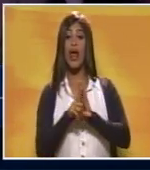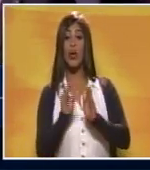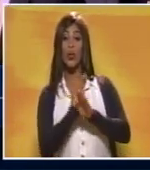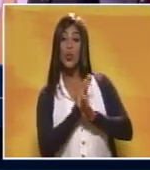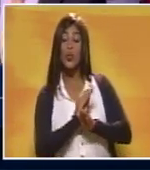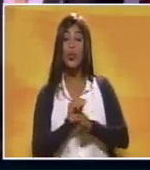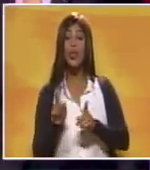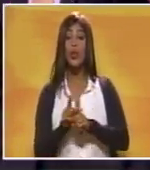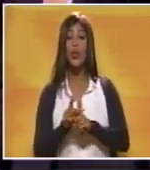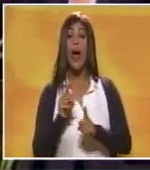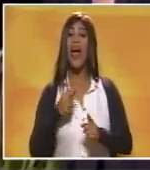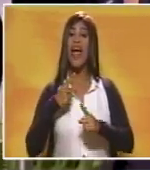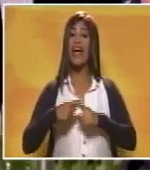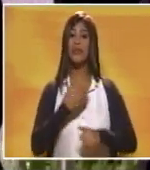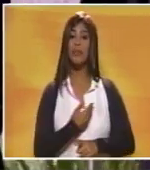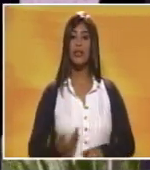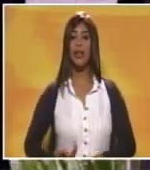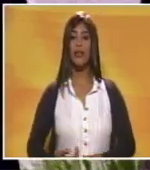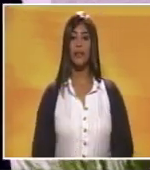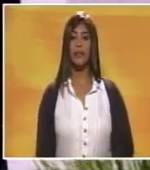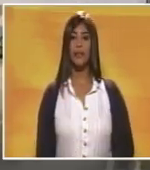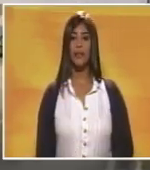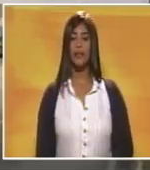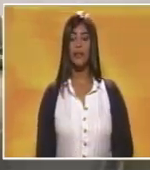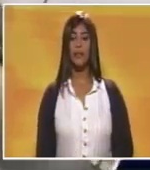para casos de expresidentes.